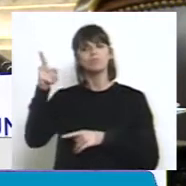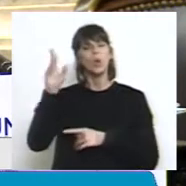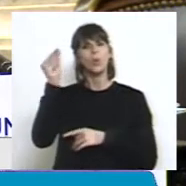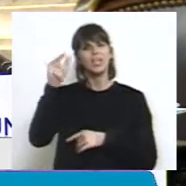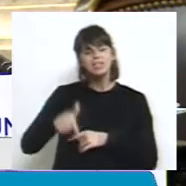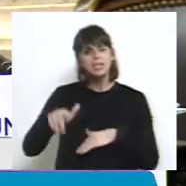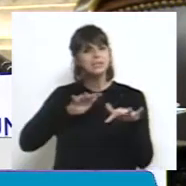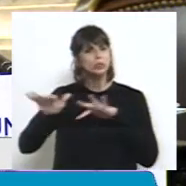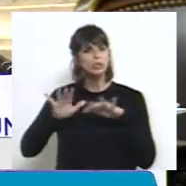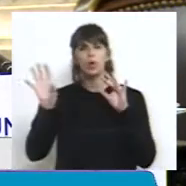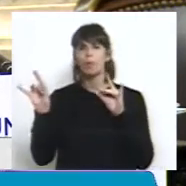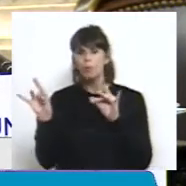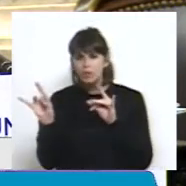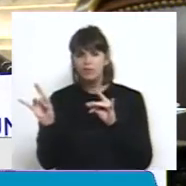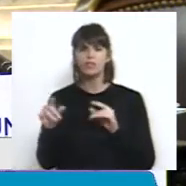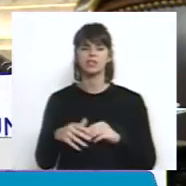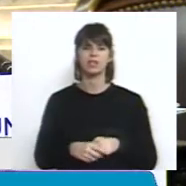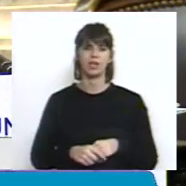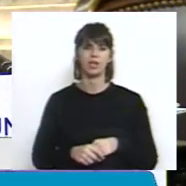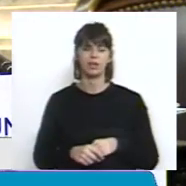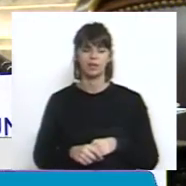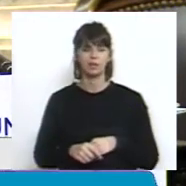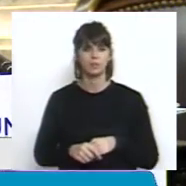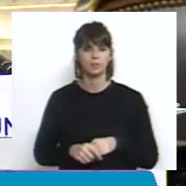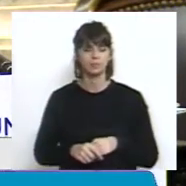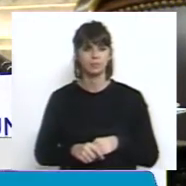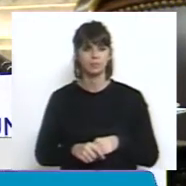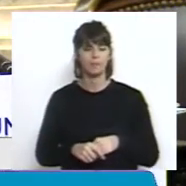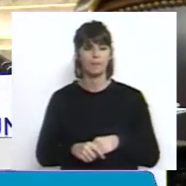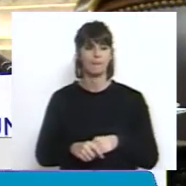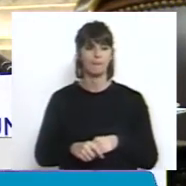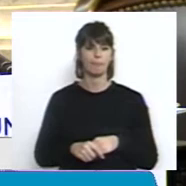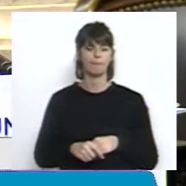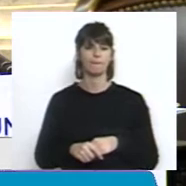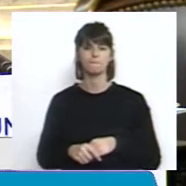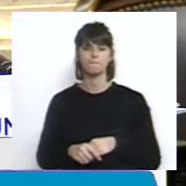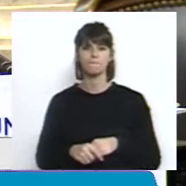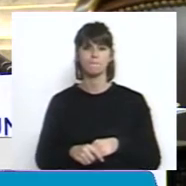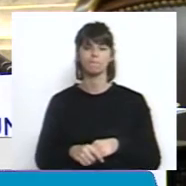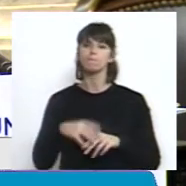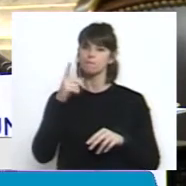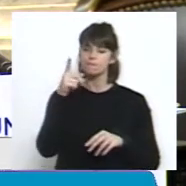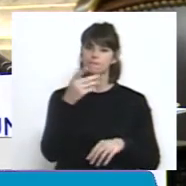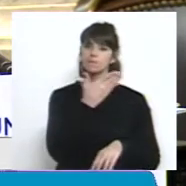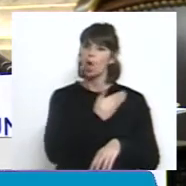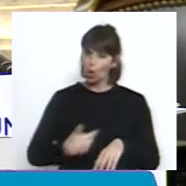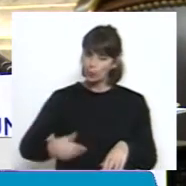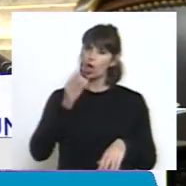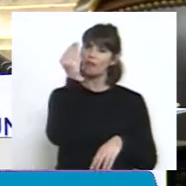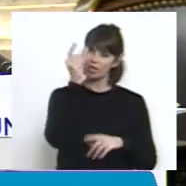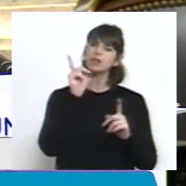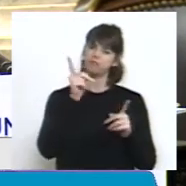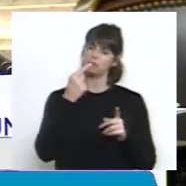país y anuncian, y eso también lo ha reconocido el propio gobierno de